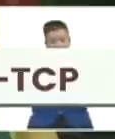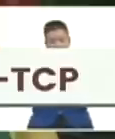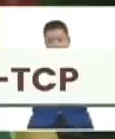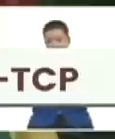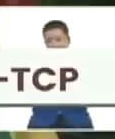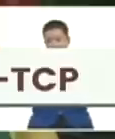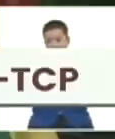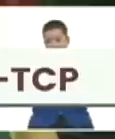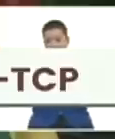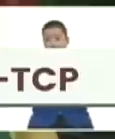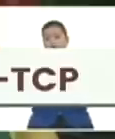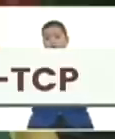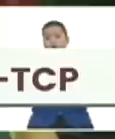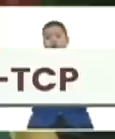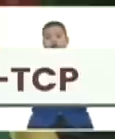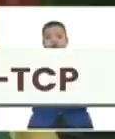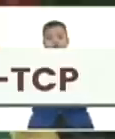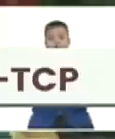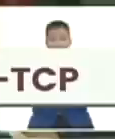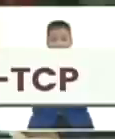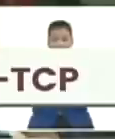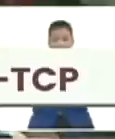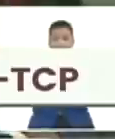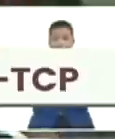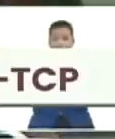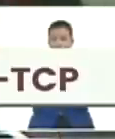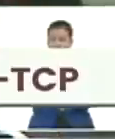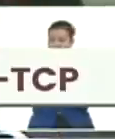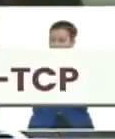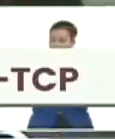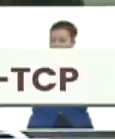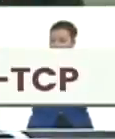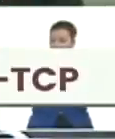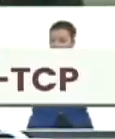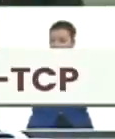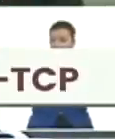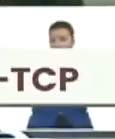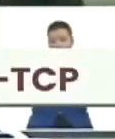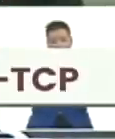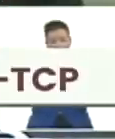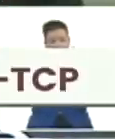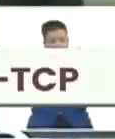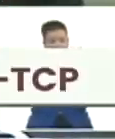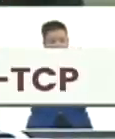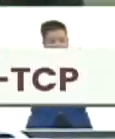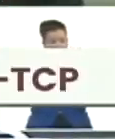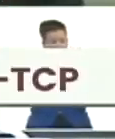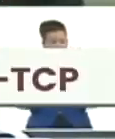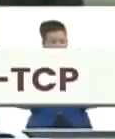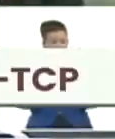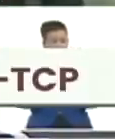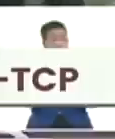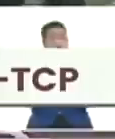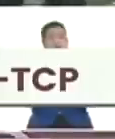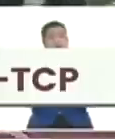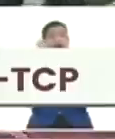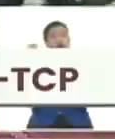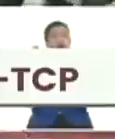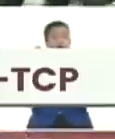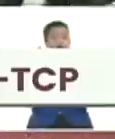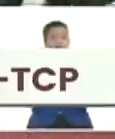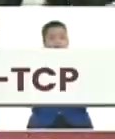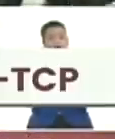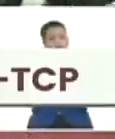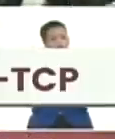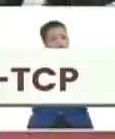junto al movimiento obrero e indígena originario campesino, profesionales patriotas, como vanguardia nuestras revoluciones